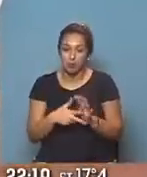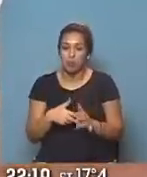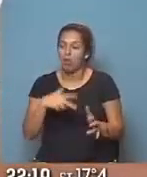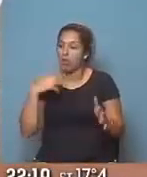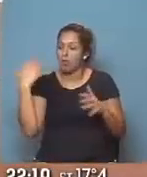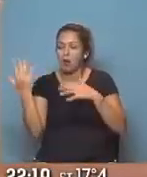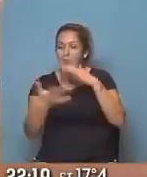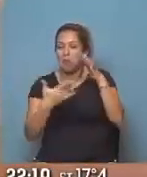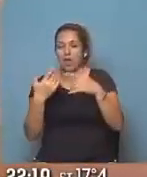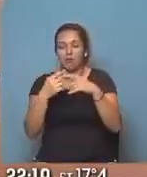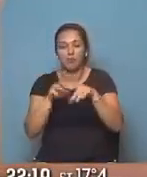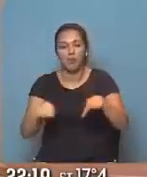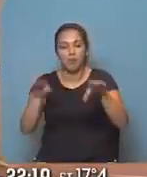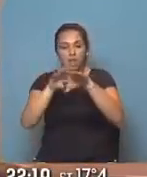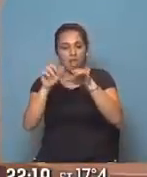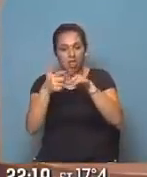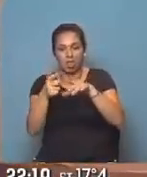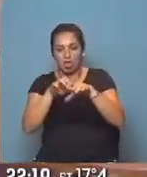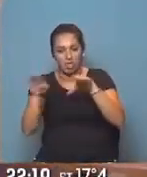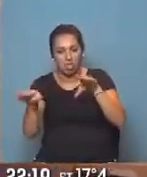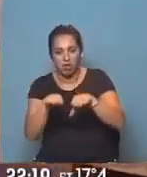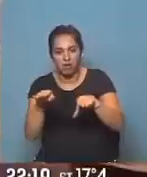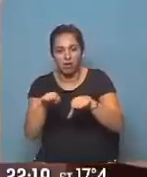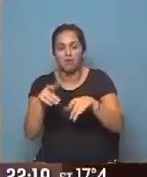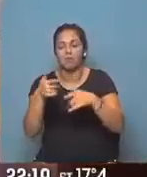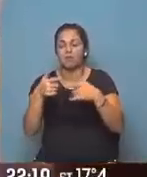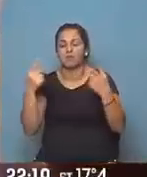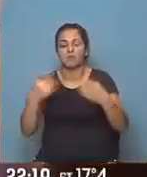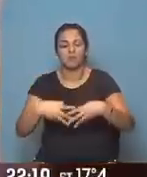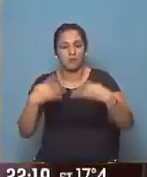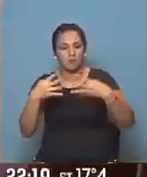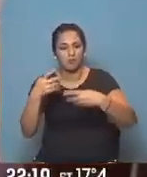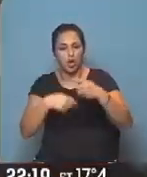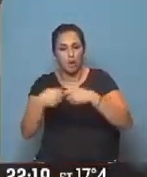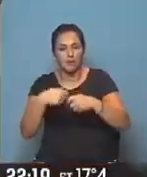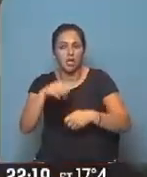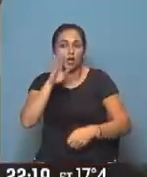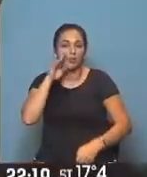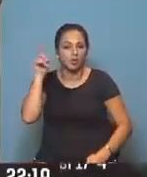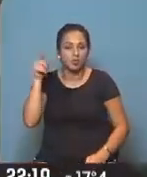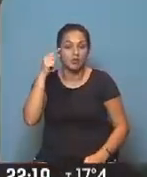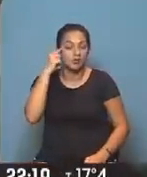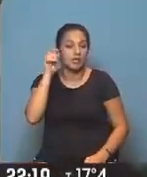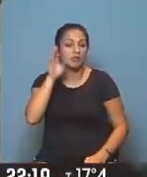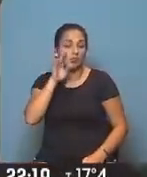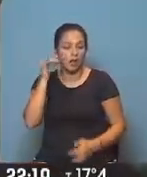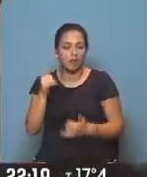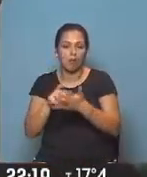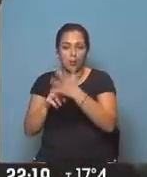de desigualdad, una guerra comercial en ciernes con Estados Unidos, un